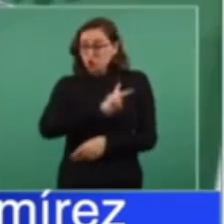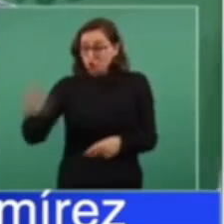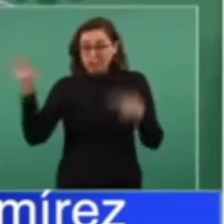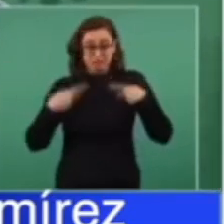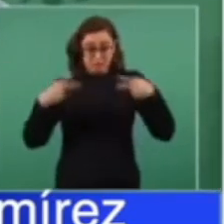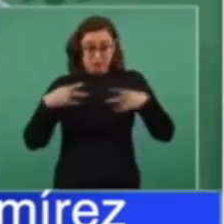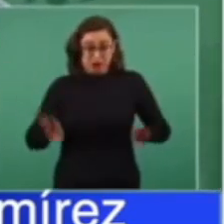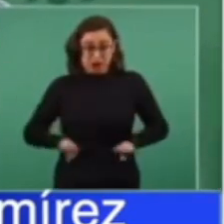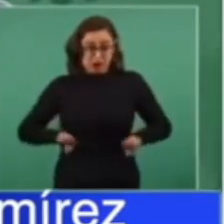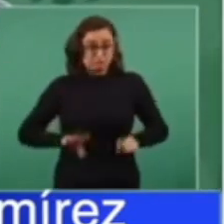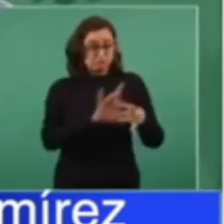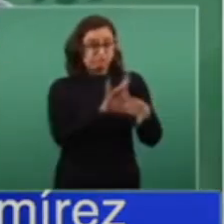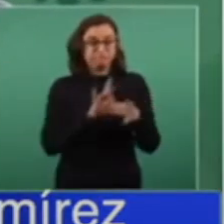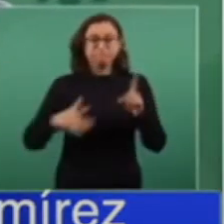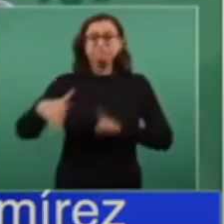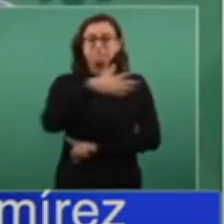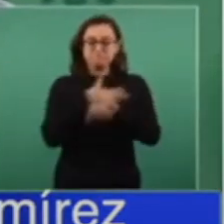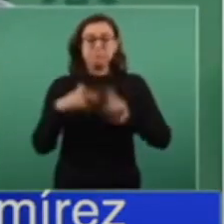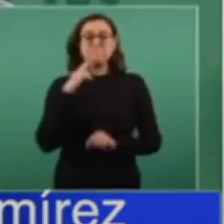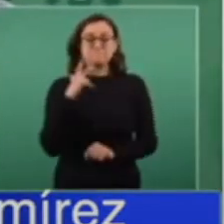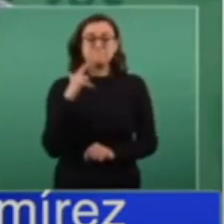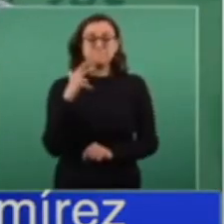y viviríamos en una sociedad mejor.